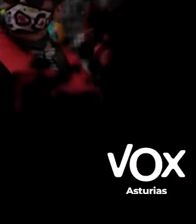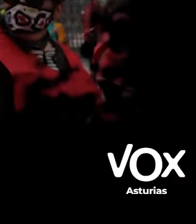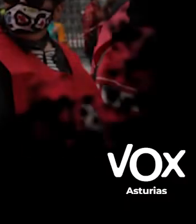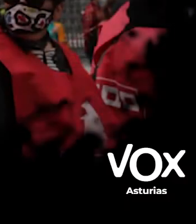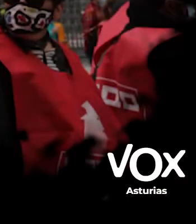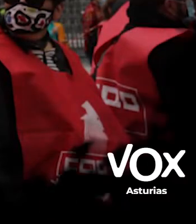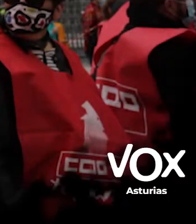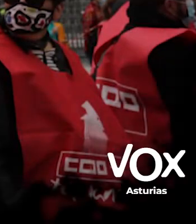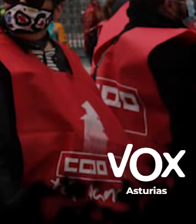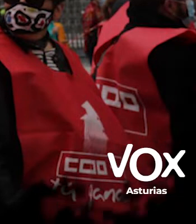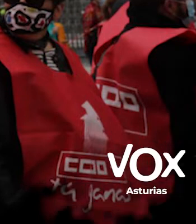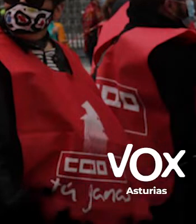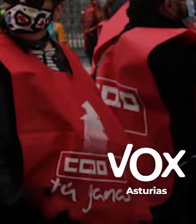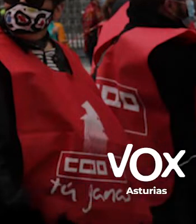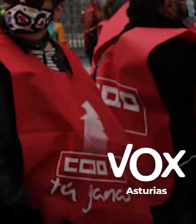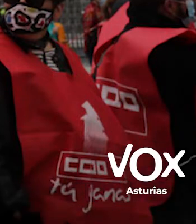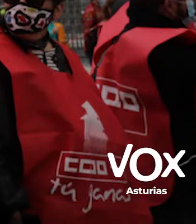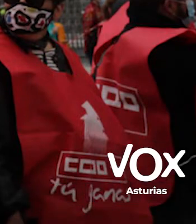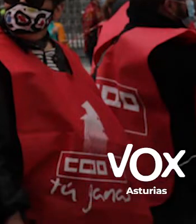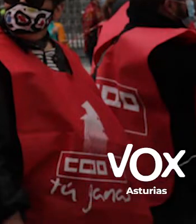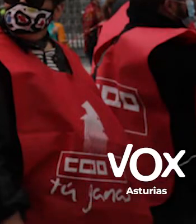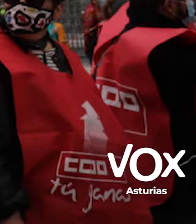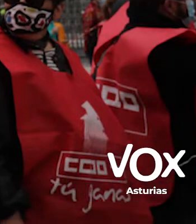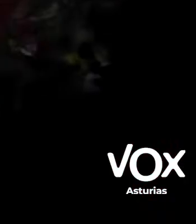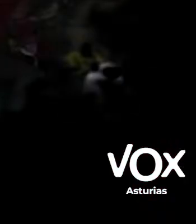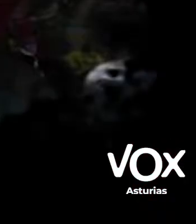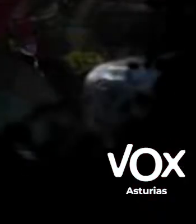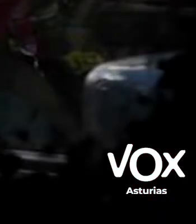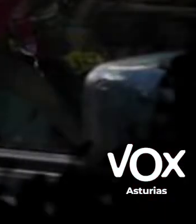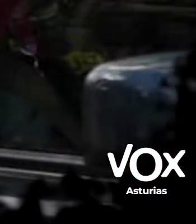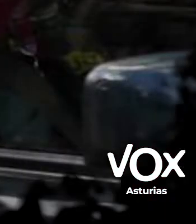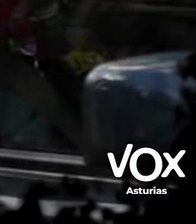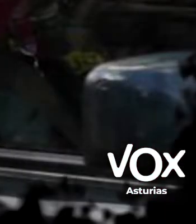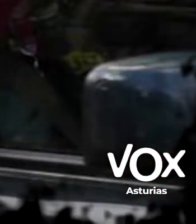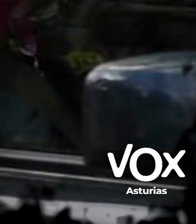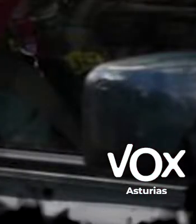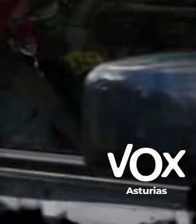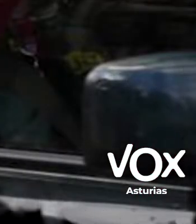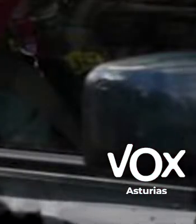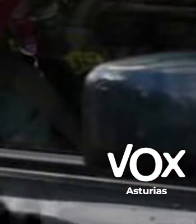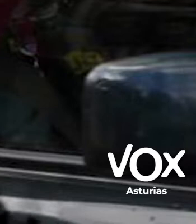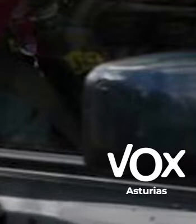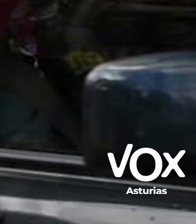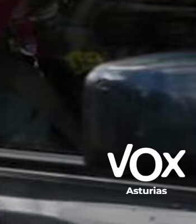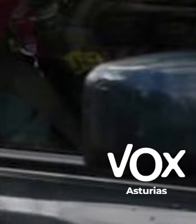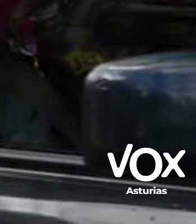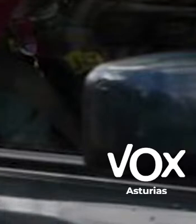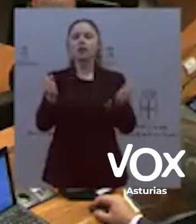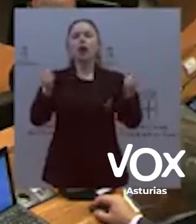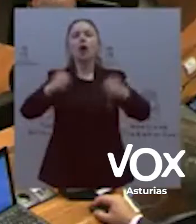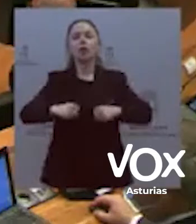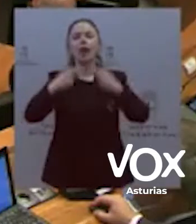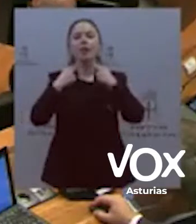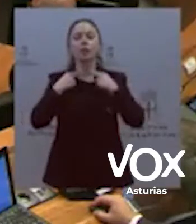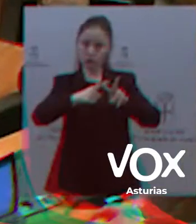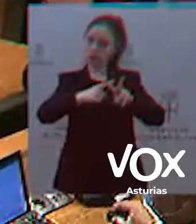estos vómitos a esta Junta General. No vamos a apoyar la proposición no de ley. Nosotros no estamos por dar más frustración. Que